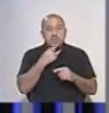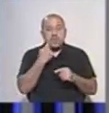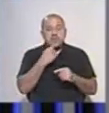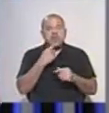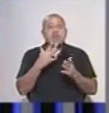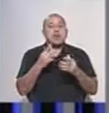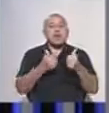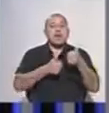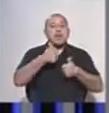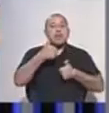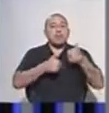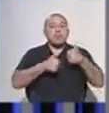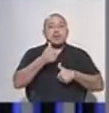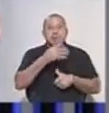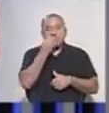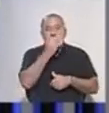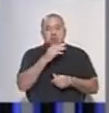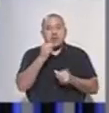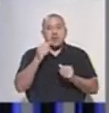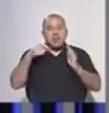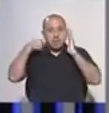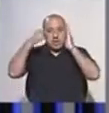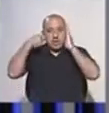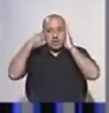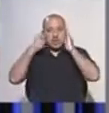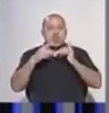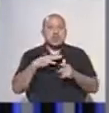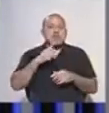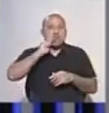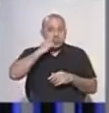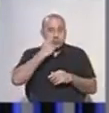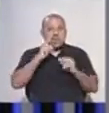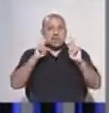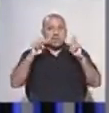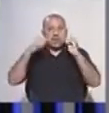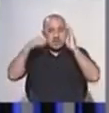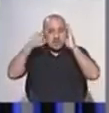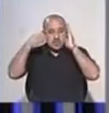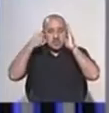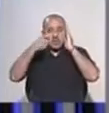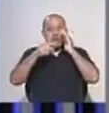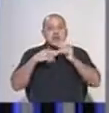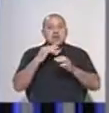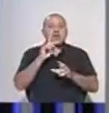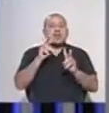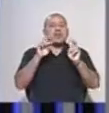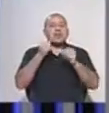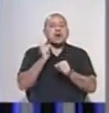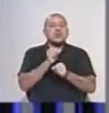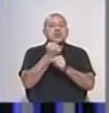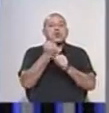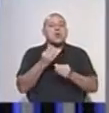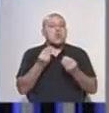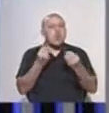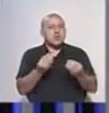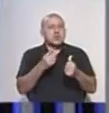compitan a mejor película, porque básicamente el que quiere mirar, si el que le gusta el cine, una cosquillita a los Oscars le hace, o por lo menos quiere saber cuáles están